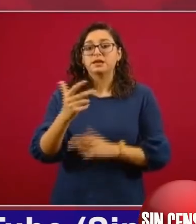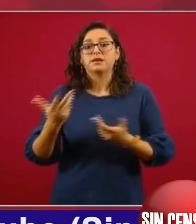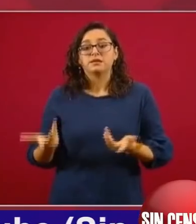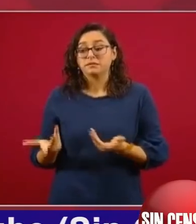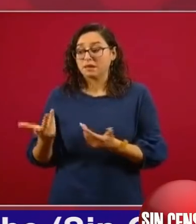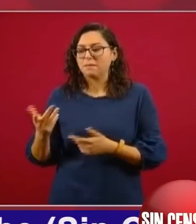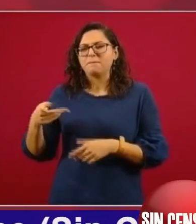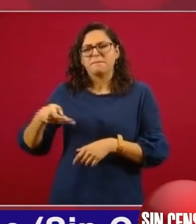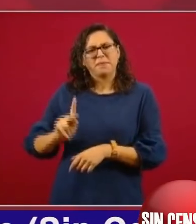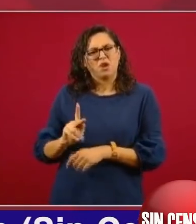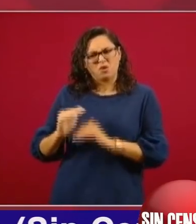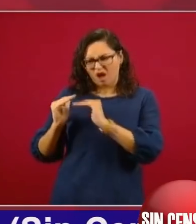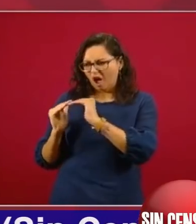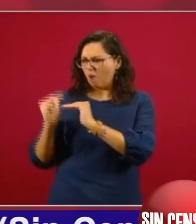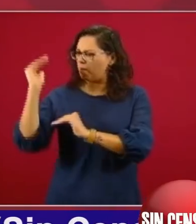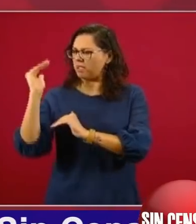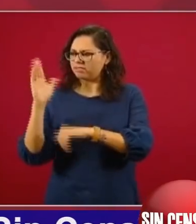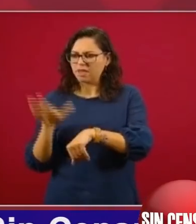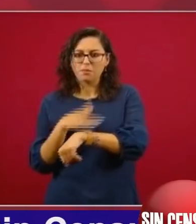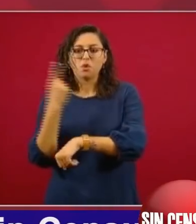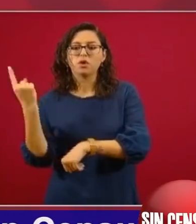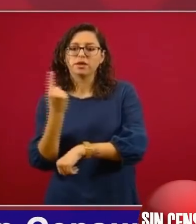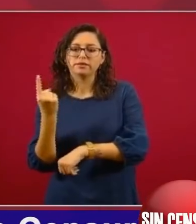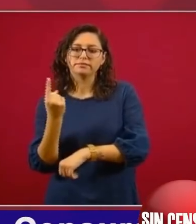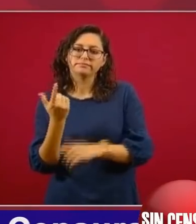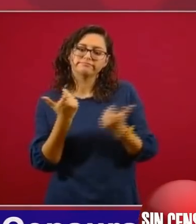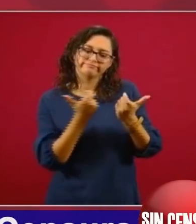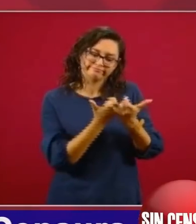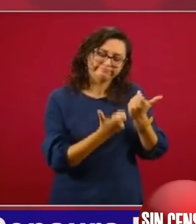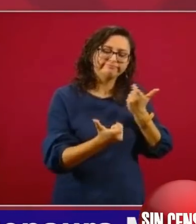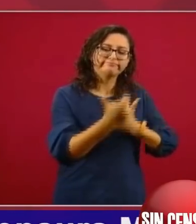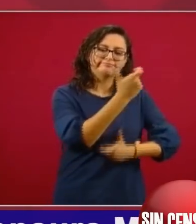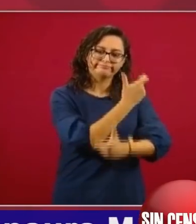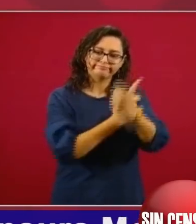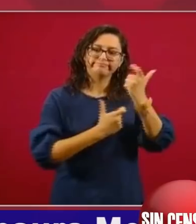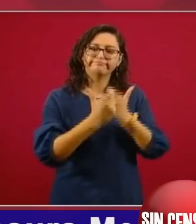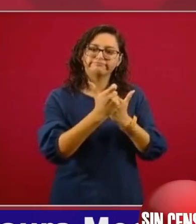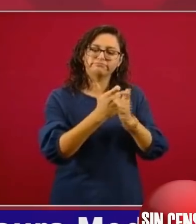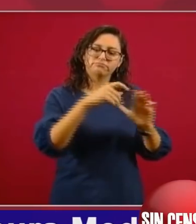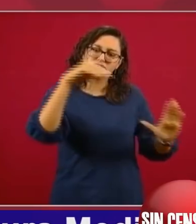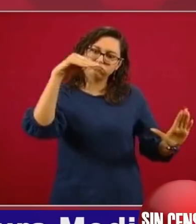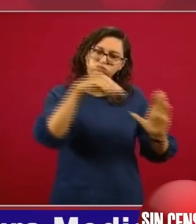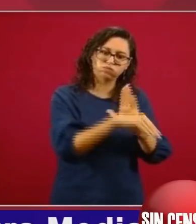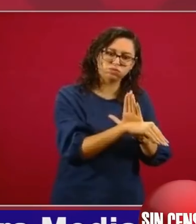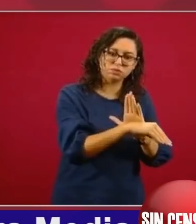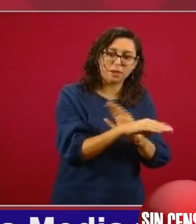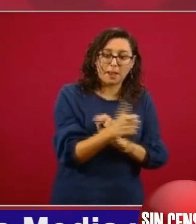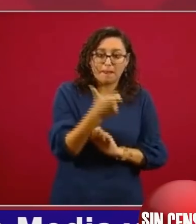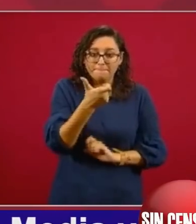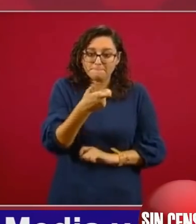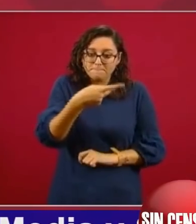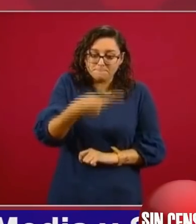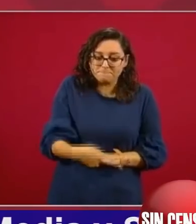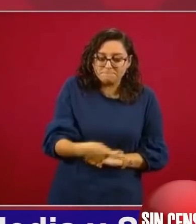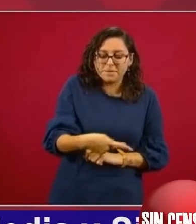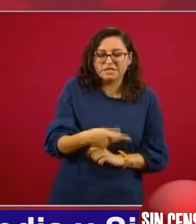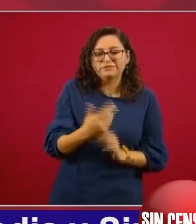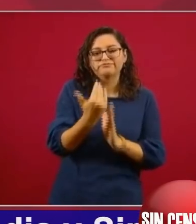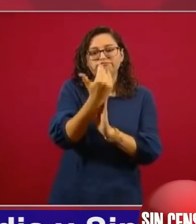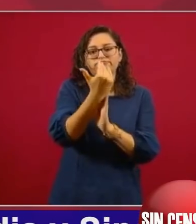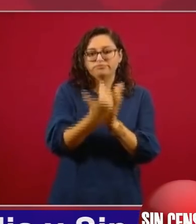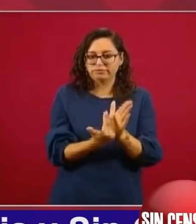caída en la economía y a la depreciación del peso,